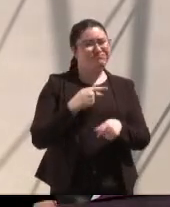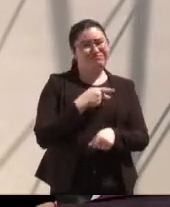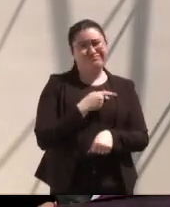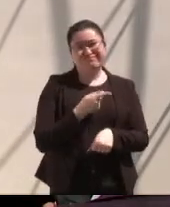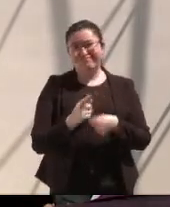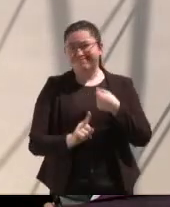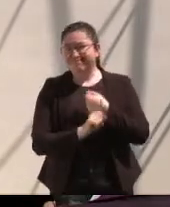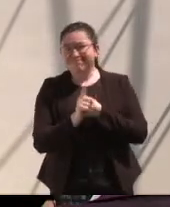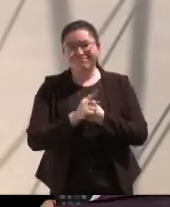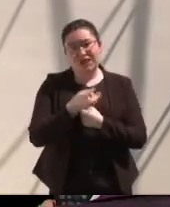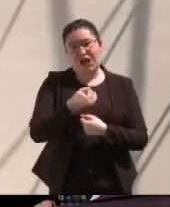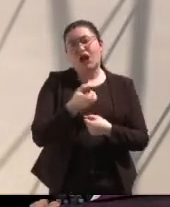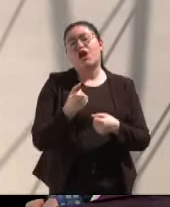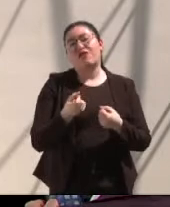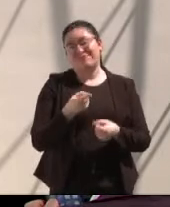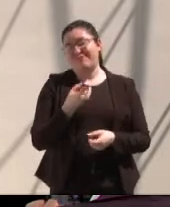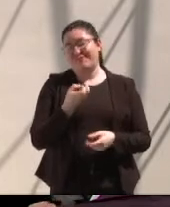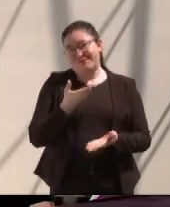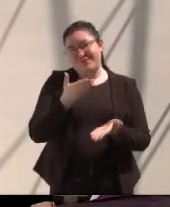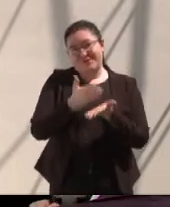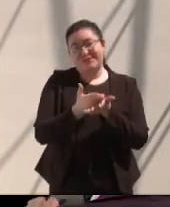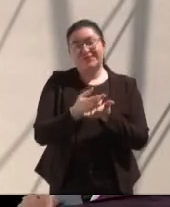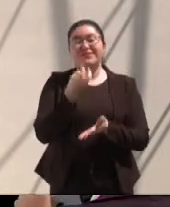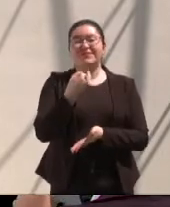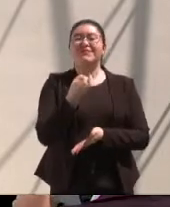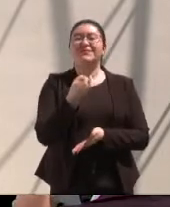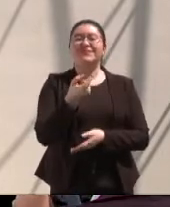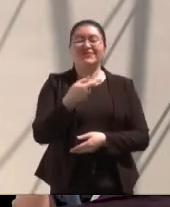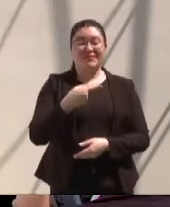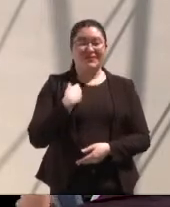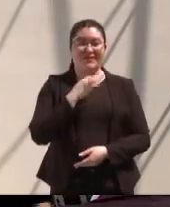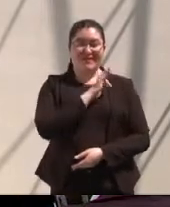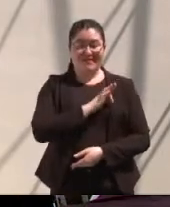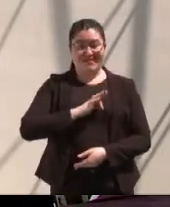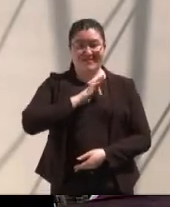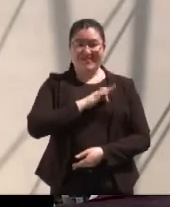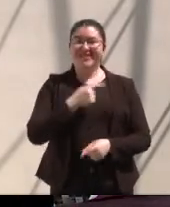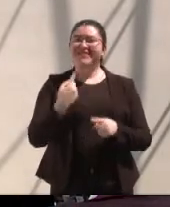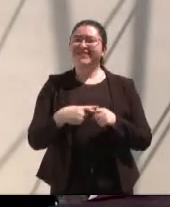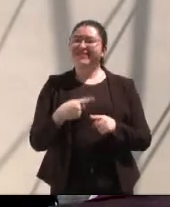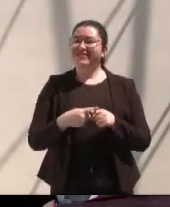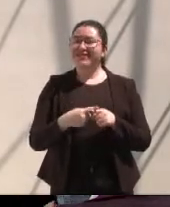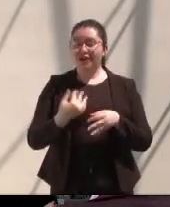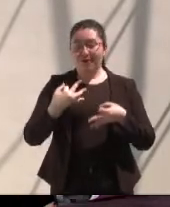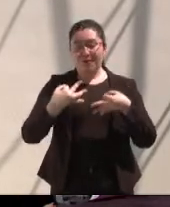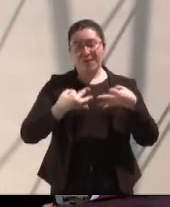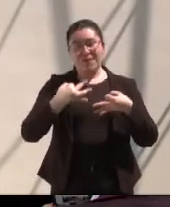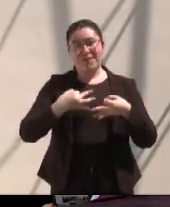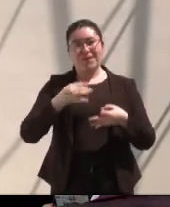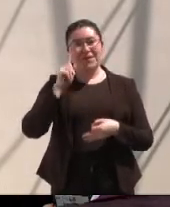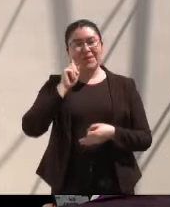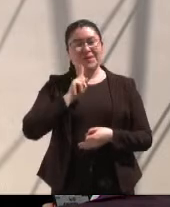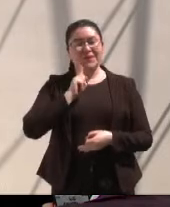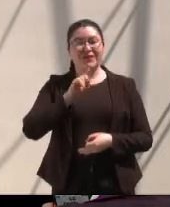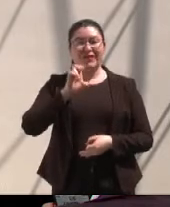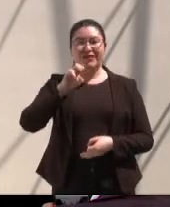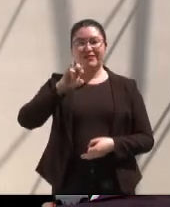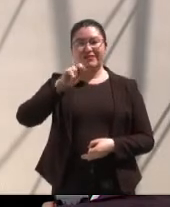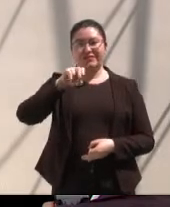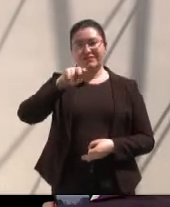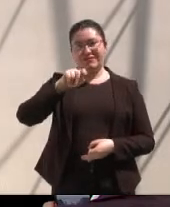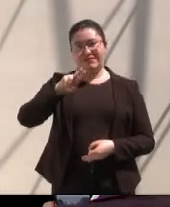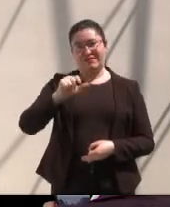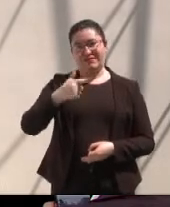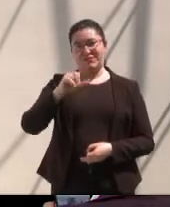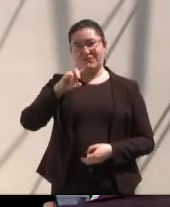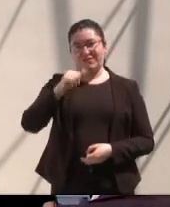Por eso, felicito muchísimo a la fiscal Ernestina Godoy, a todo su equipo, felicito a